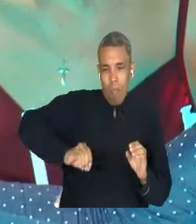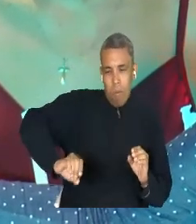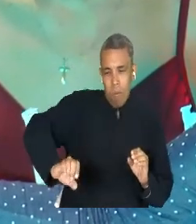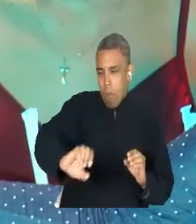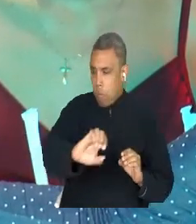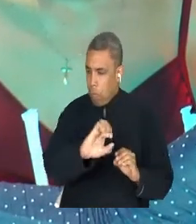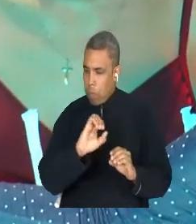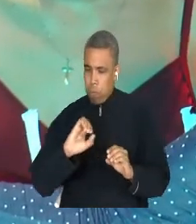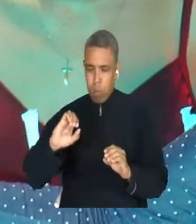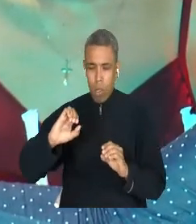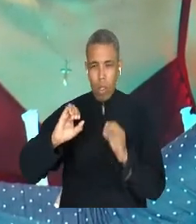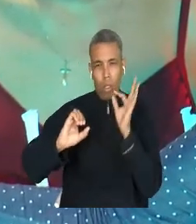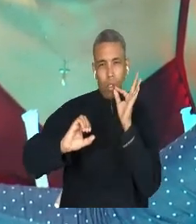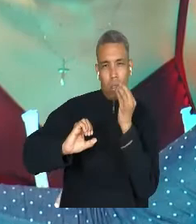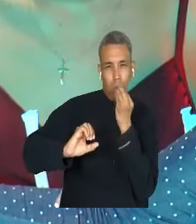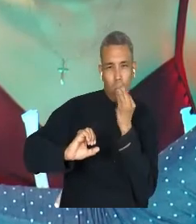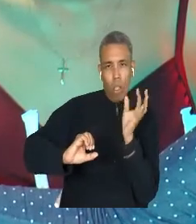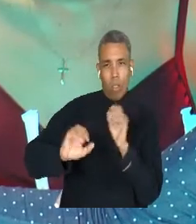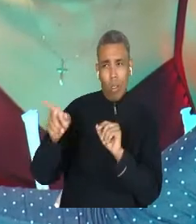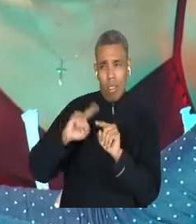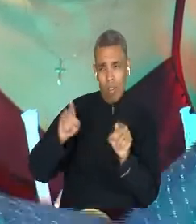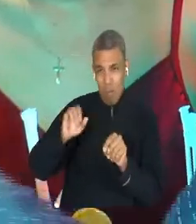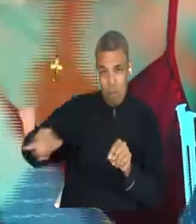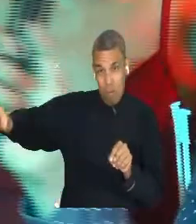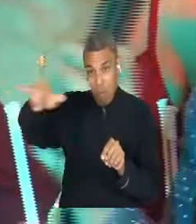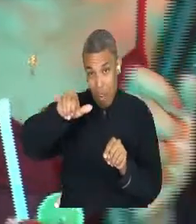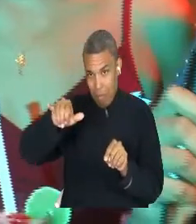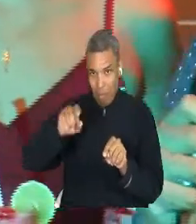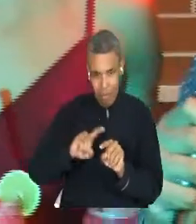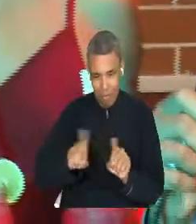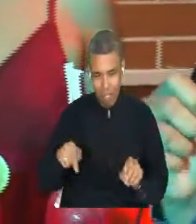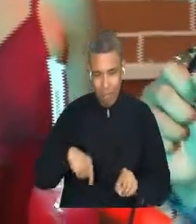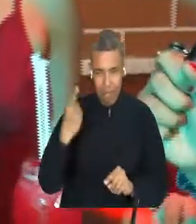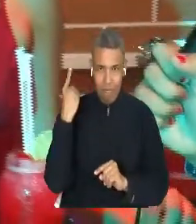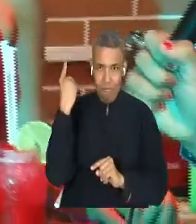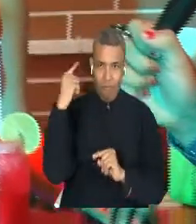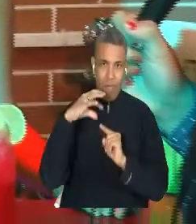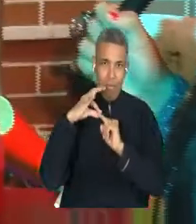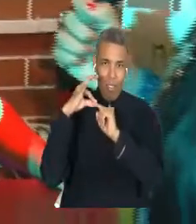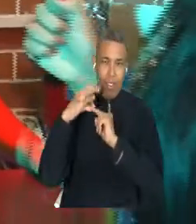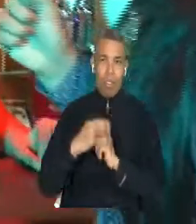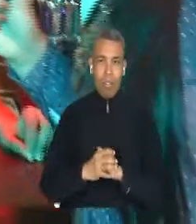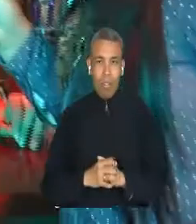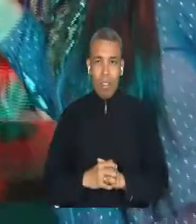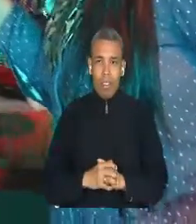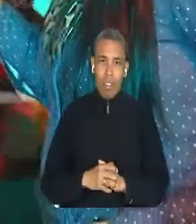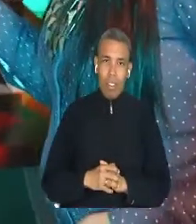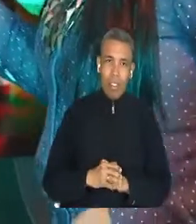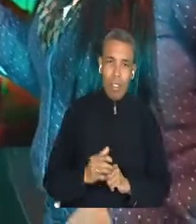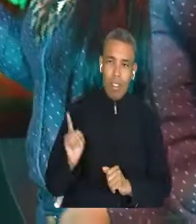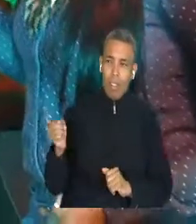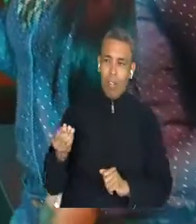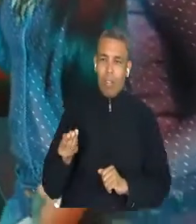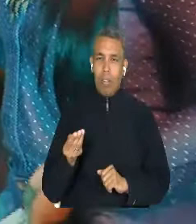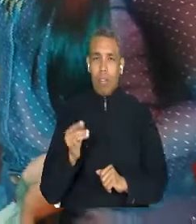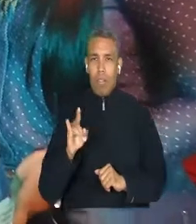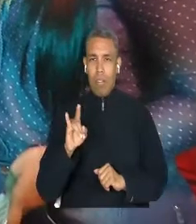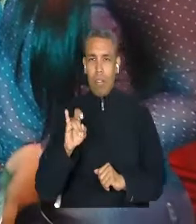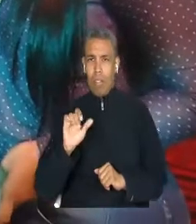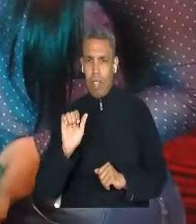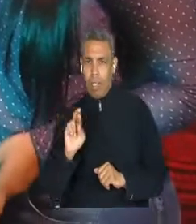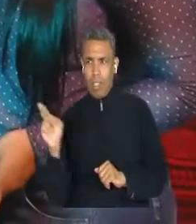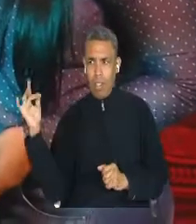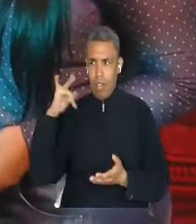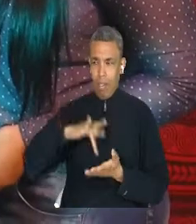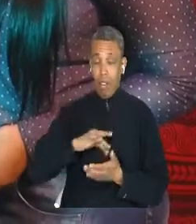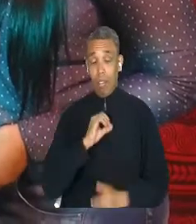un lugar muy chévere para compartir con los amigos y nuestras familias. Bueno, Kiara, ¿usted va a venir hoy jueves a ver a Oscar? Claro que sí, además voy a